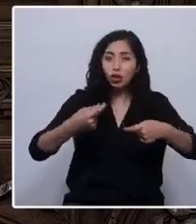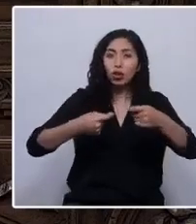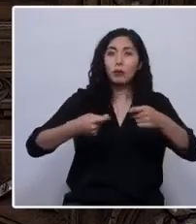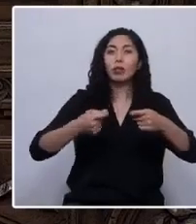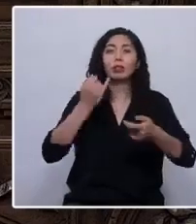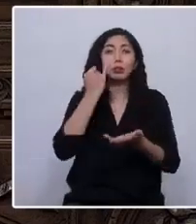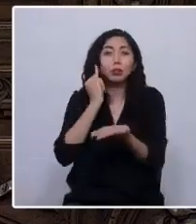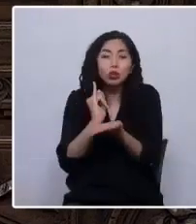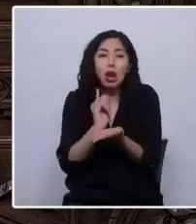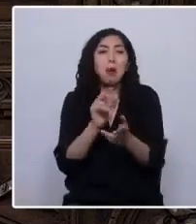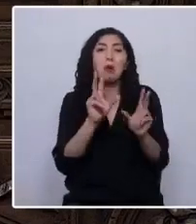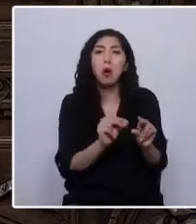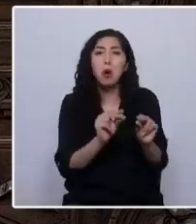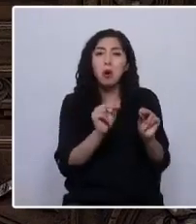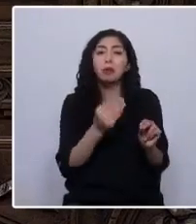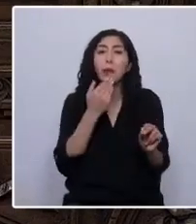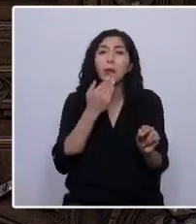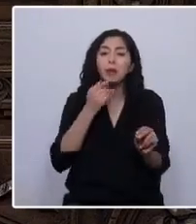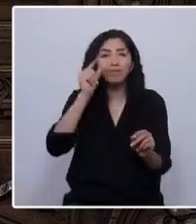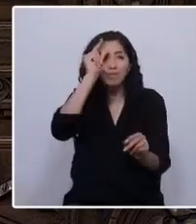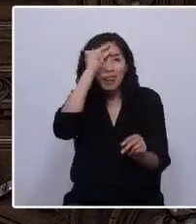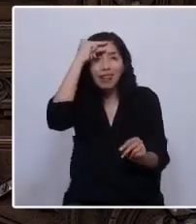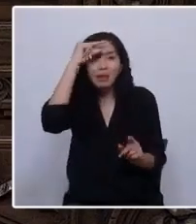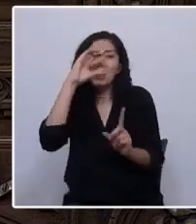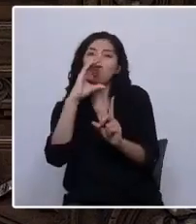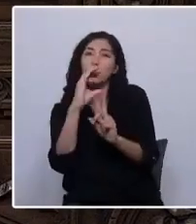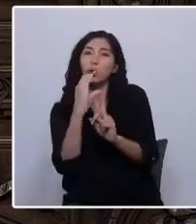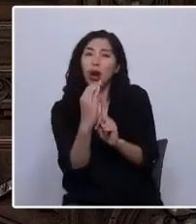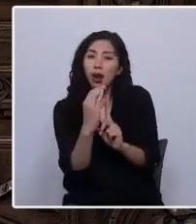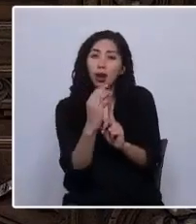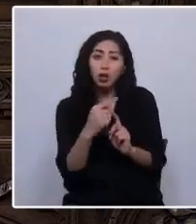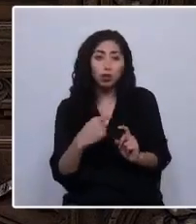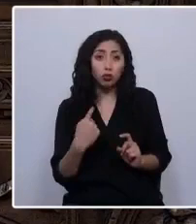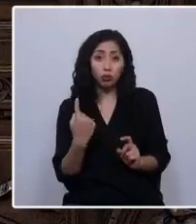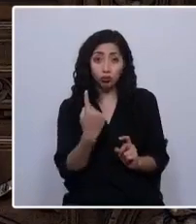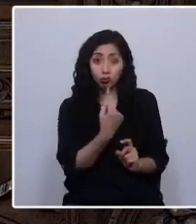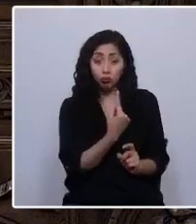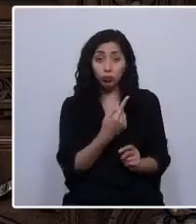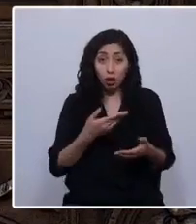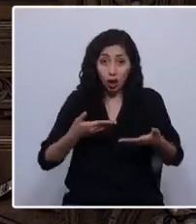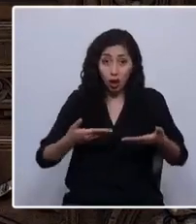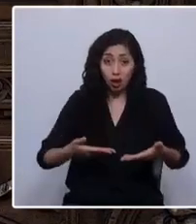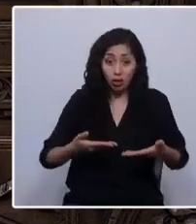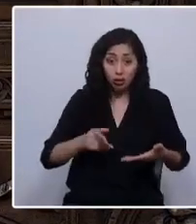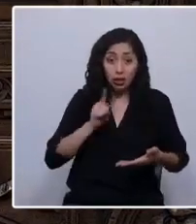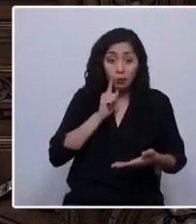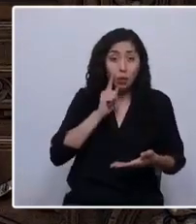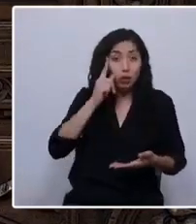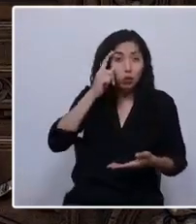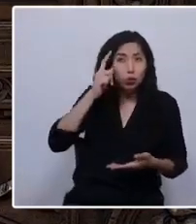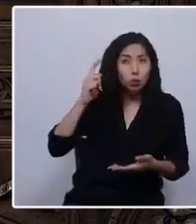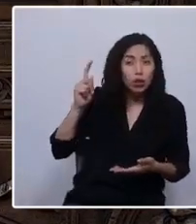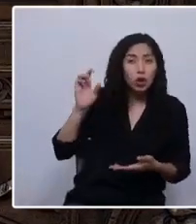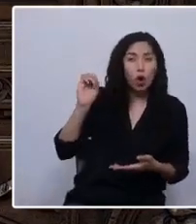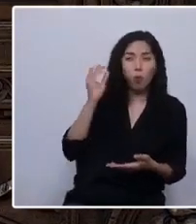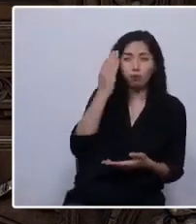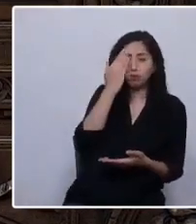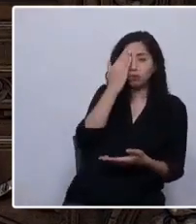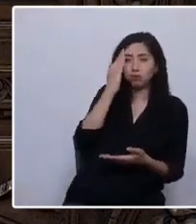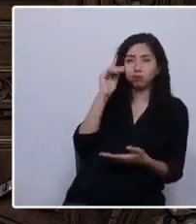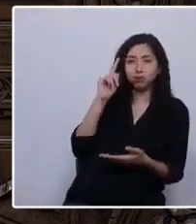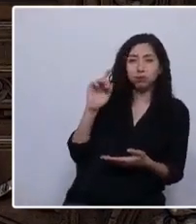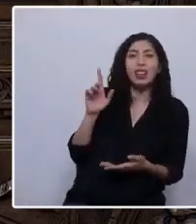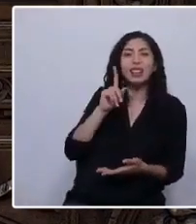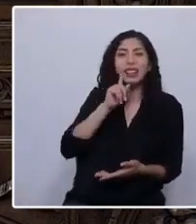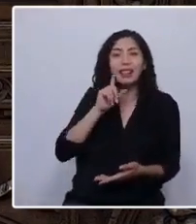todo un paradigma cultural. Habitamos el sueño o la pesadilla de Friedman, de los Chicago